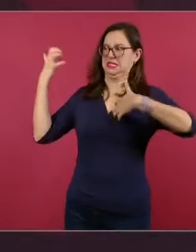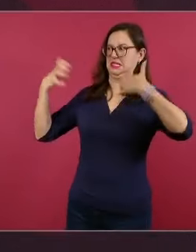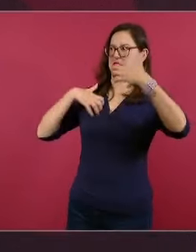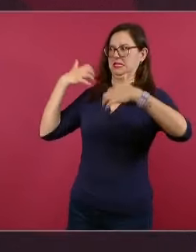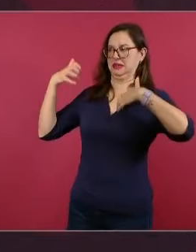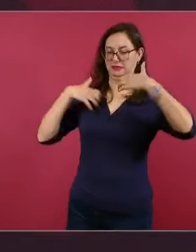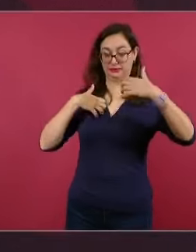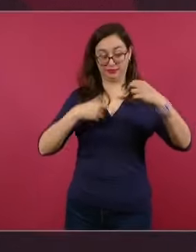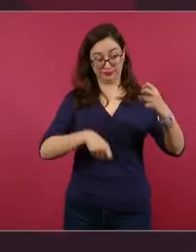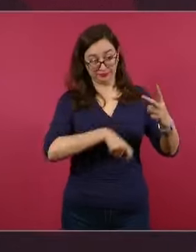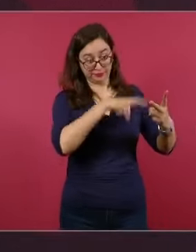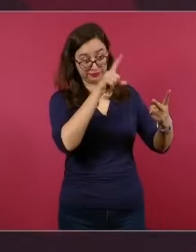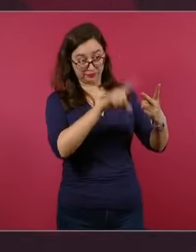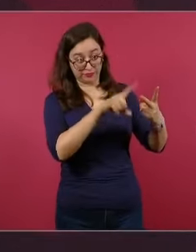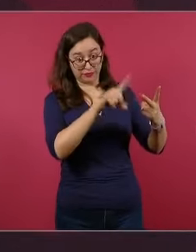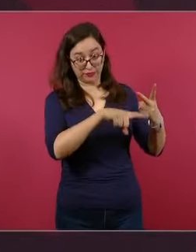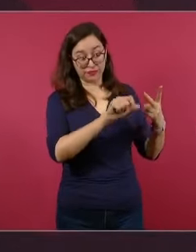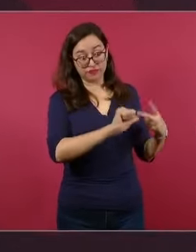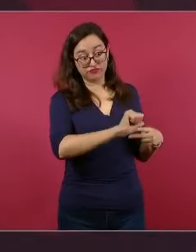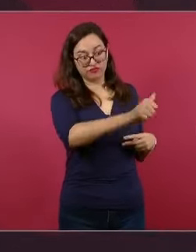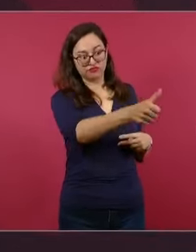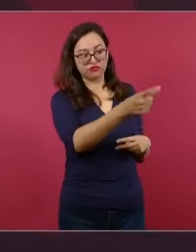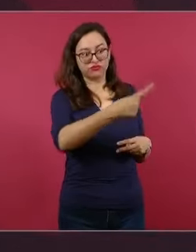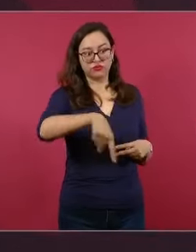mandar no son